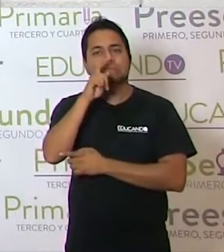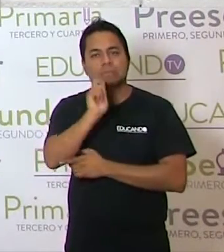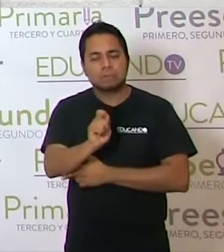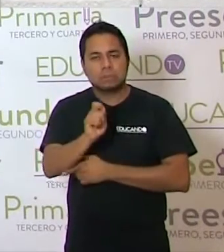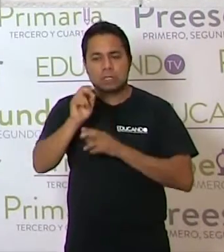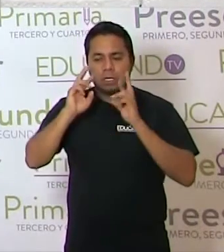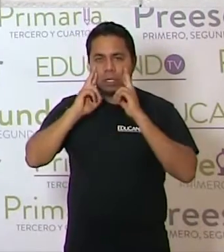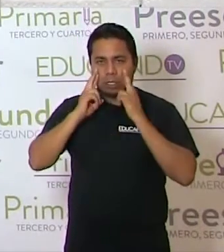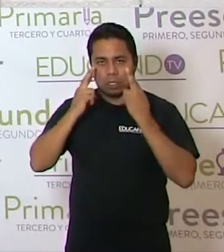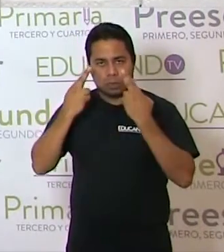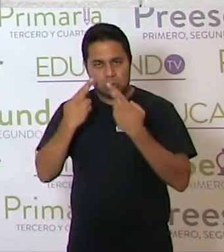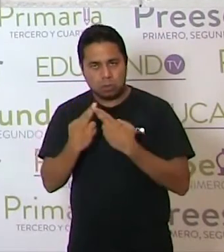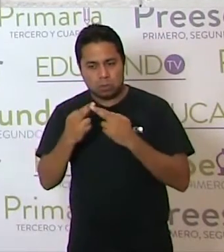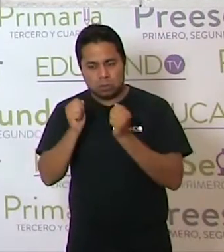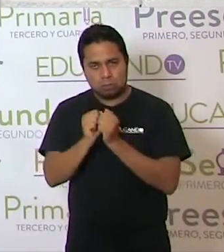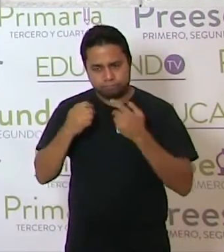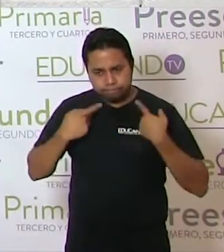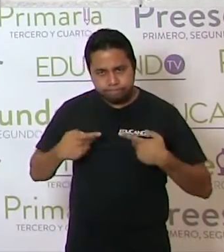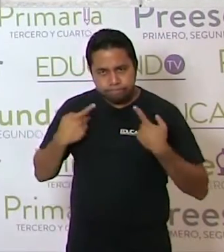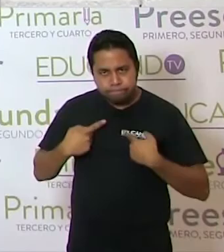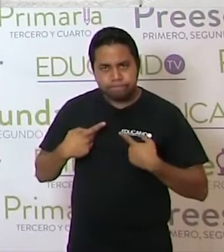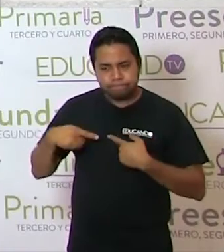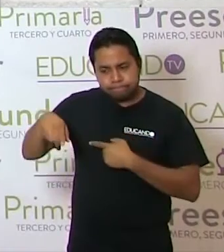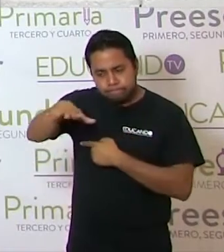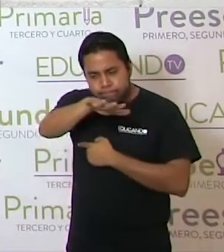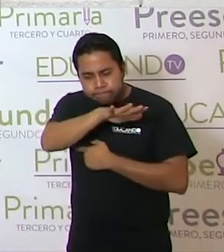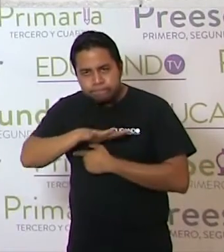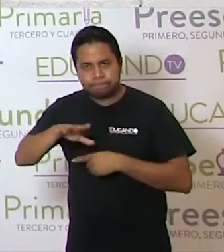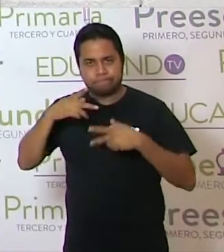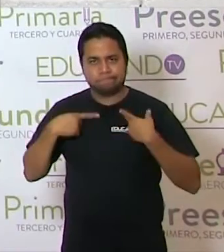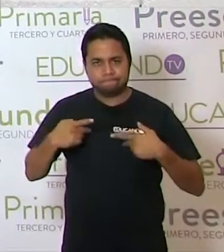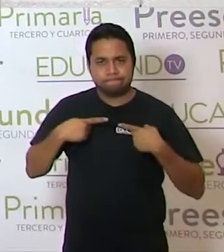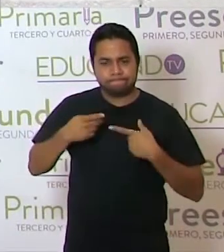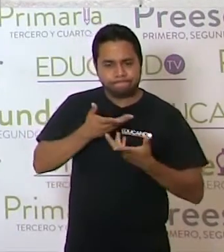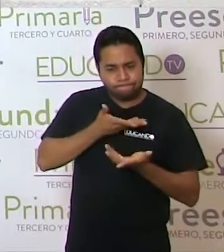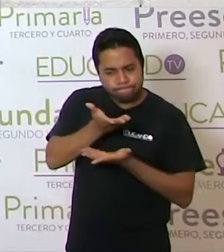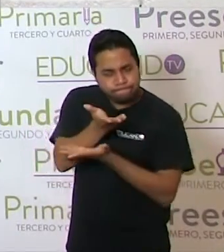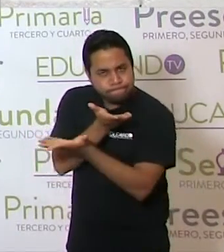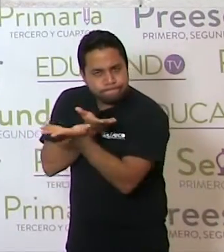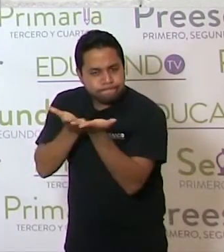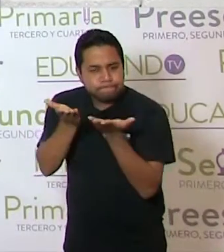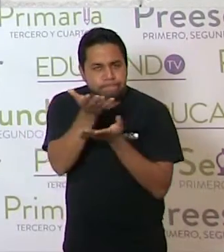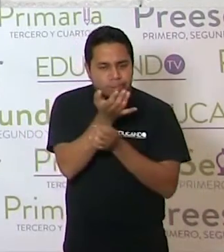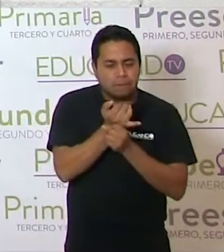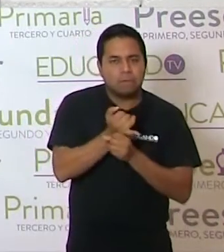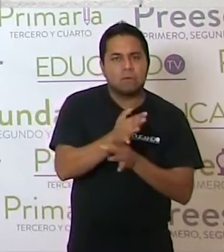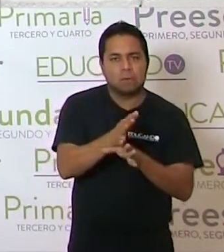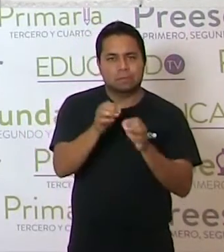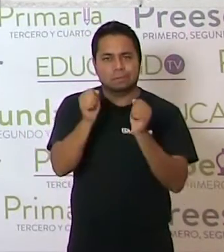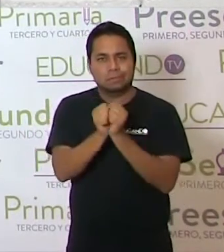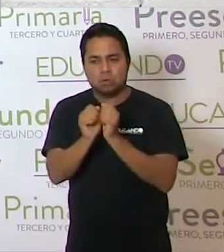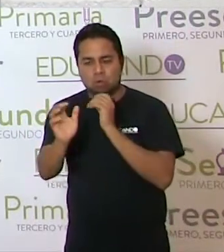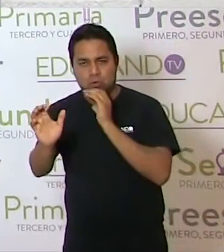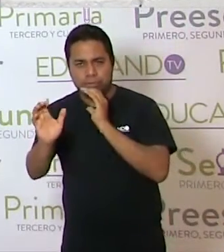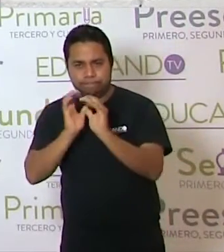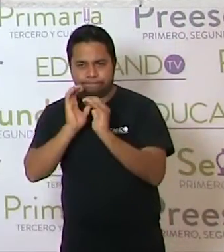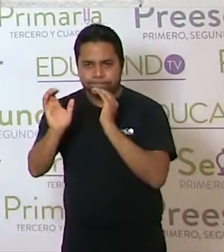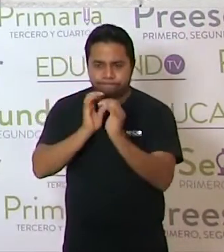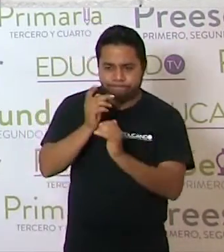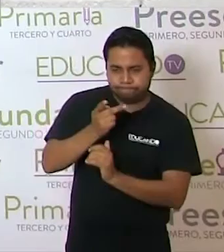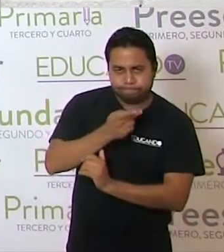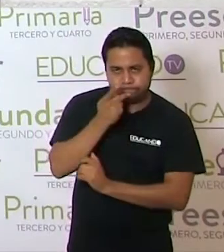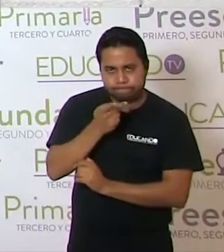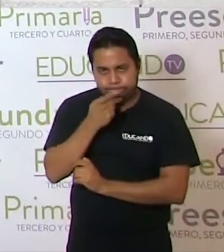reunión de personas en donde se transmite la información a través de la comunicación oral